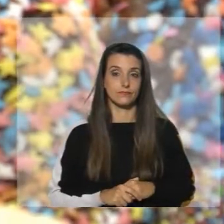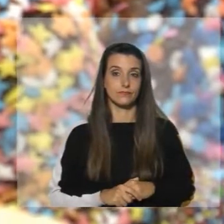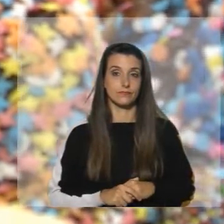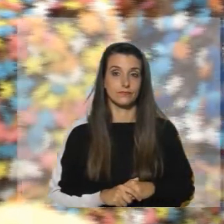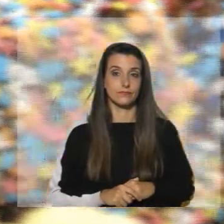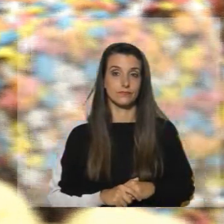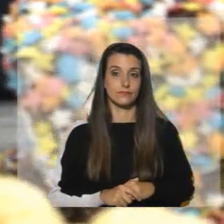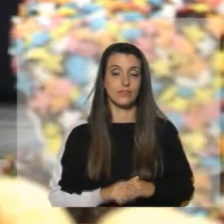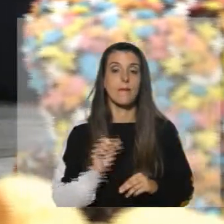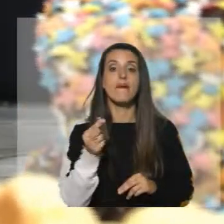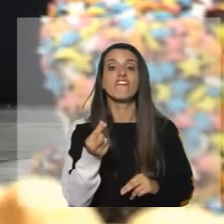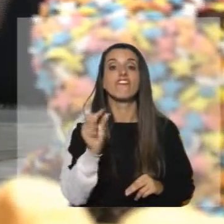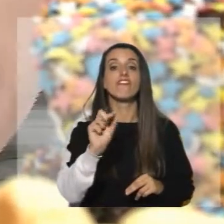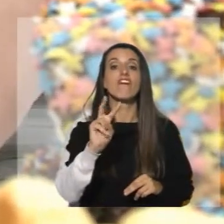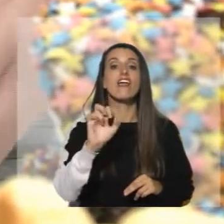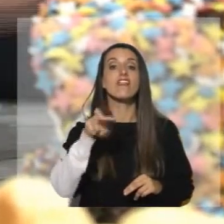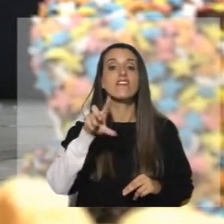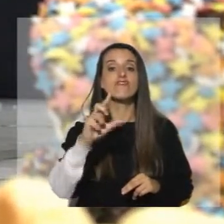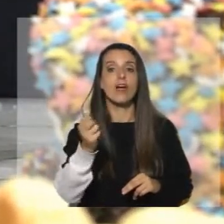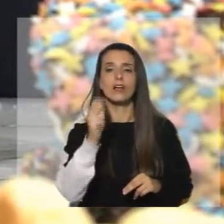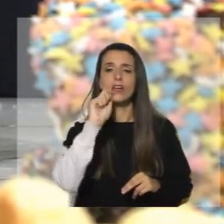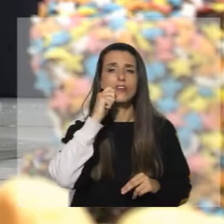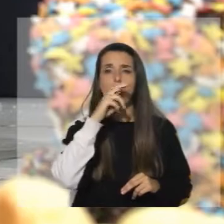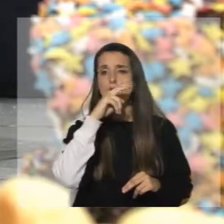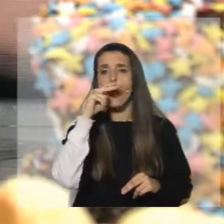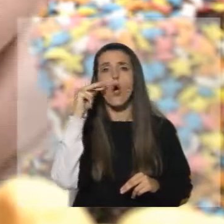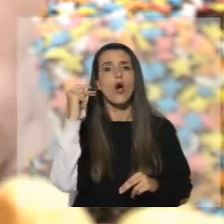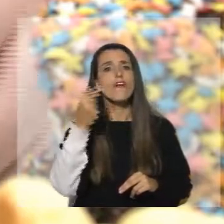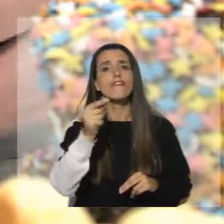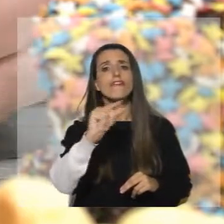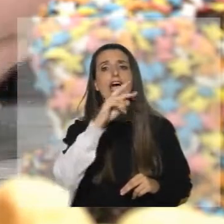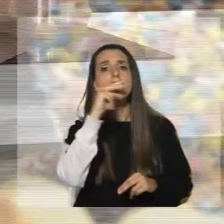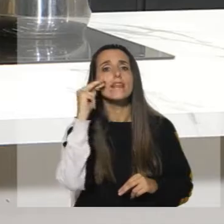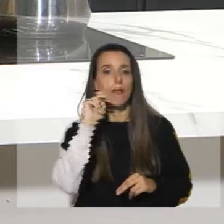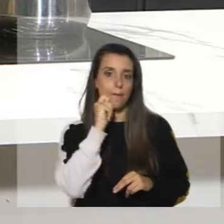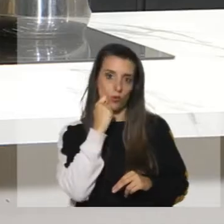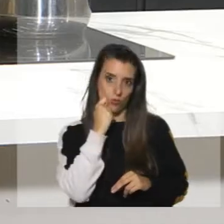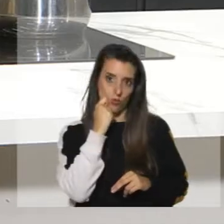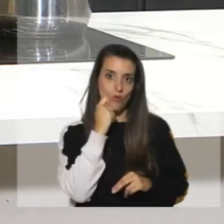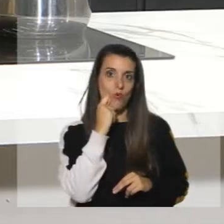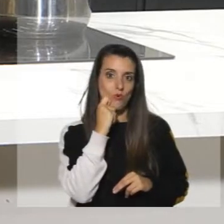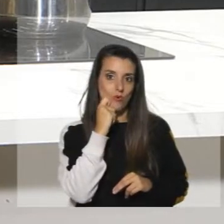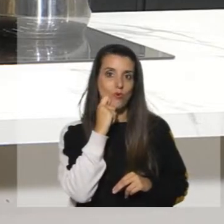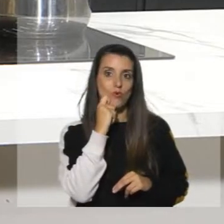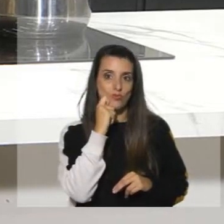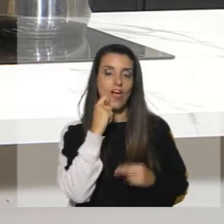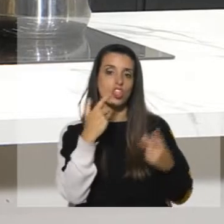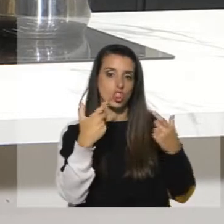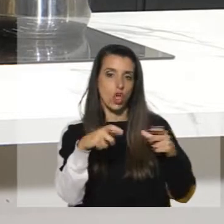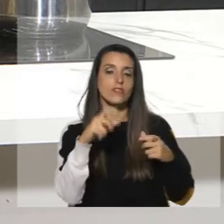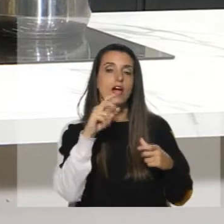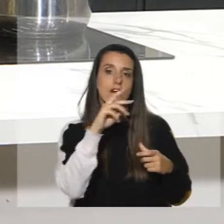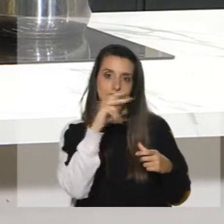Y la vainilla. Qué rico olor a vainilla. Que cuando estaba allí el aroma a la vainilla es... A mí me gusta la torta